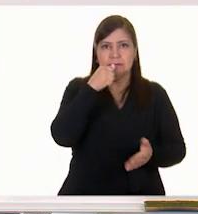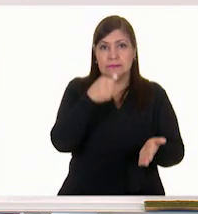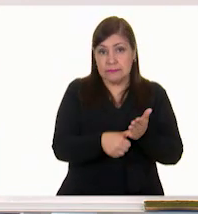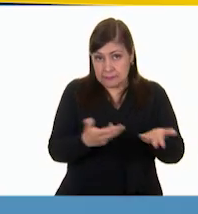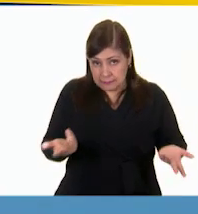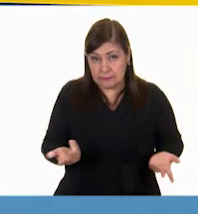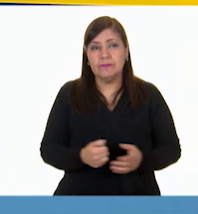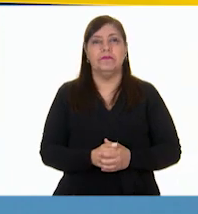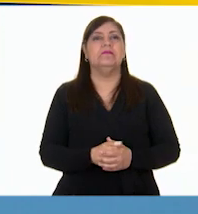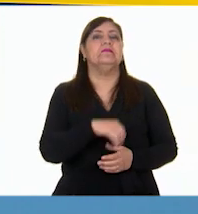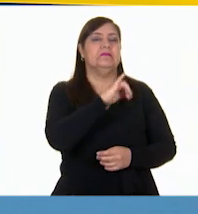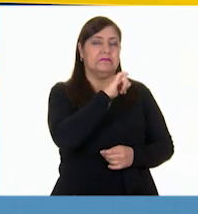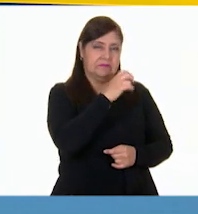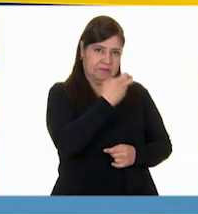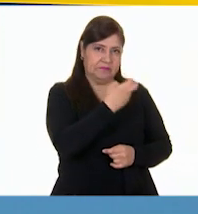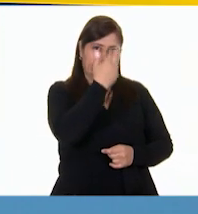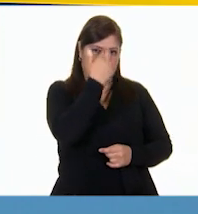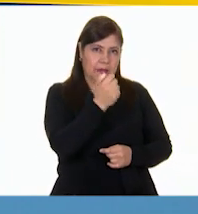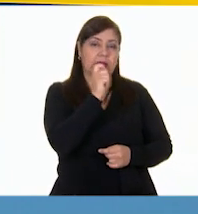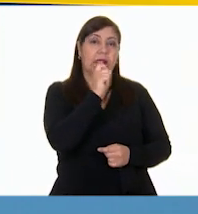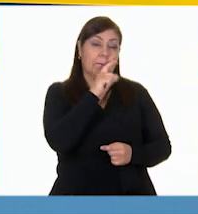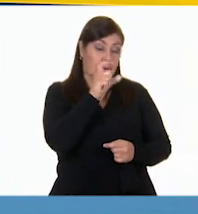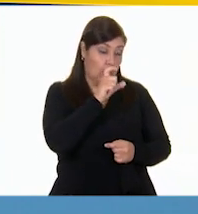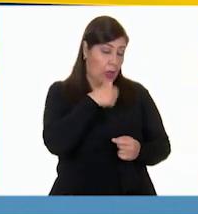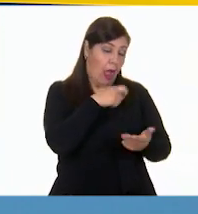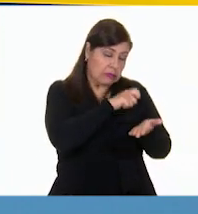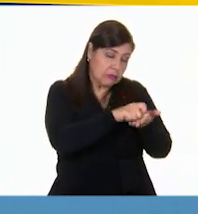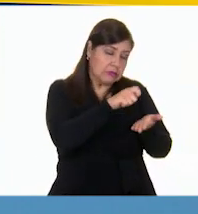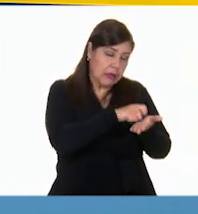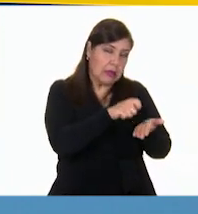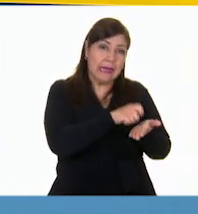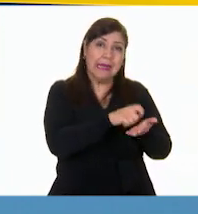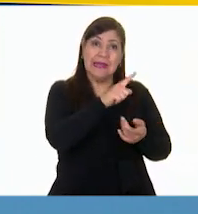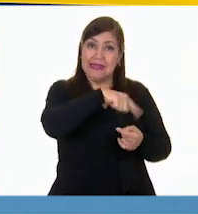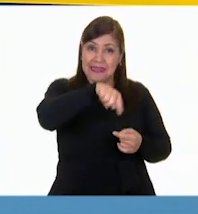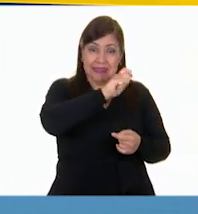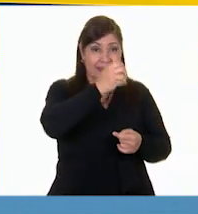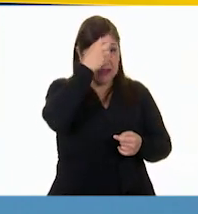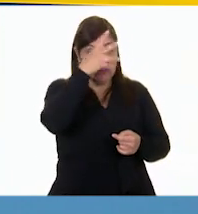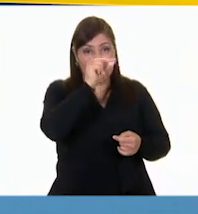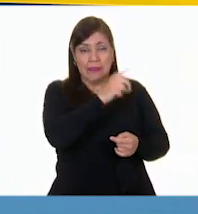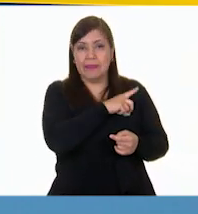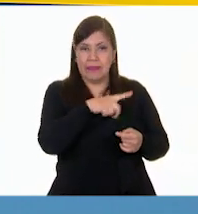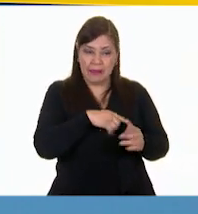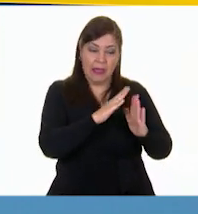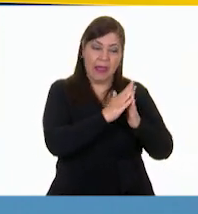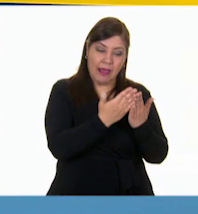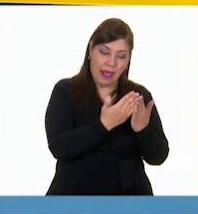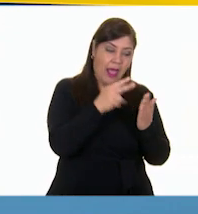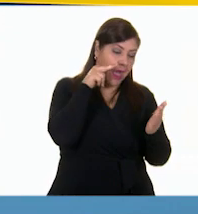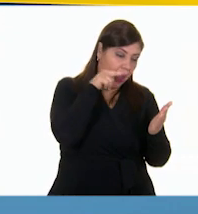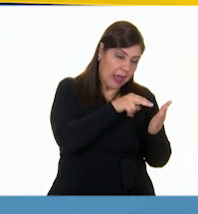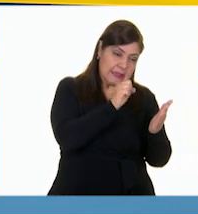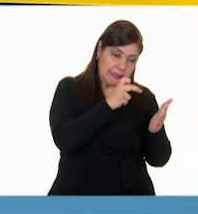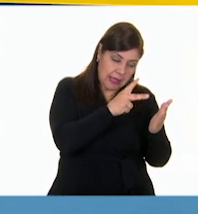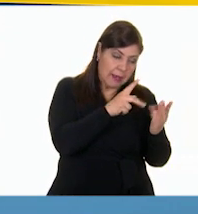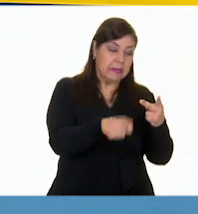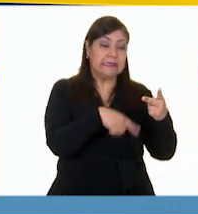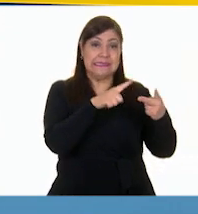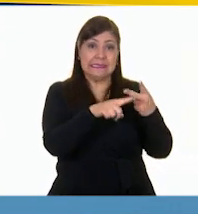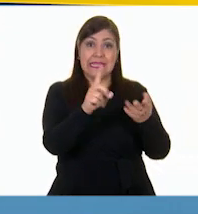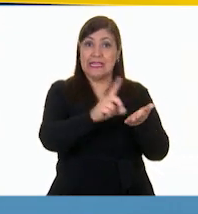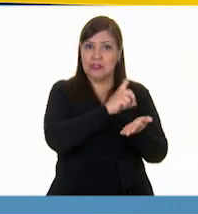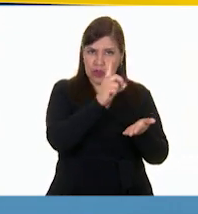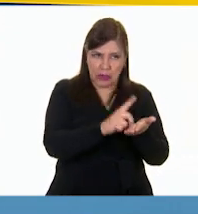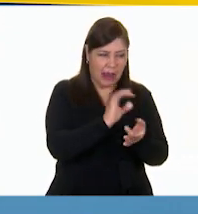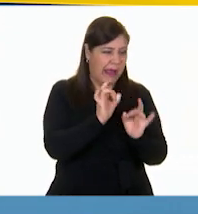todo también, ya al momento de estar redactando, no olviden tener a la mano libro de texto, su diccionario, también si tienen duda en